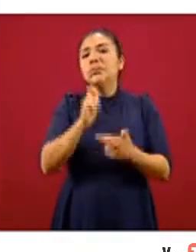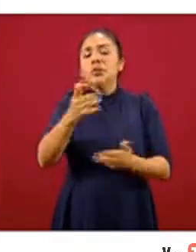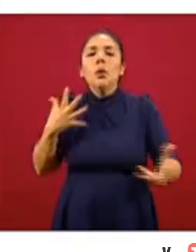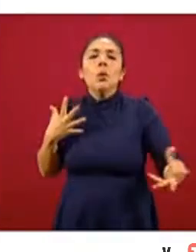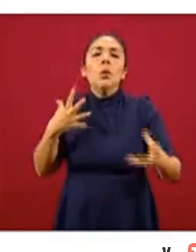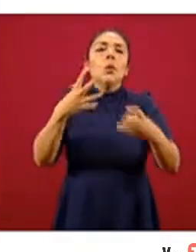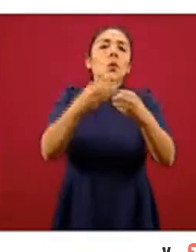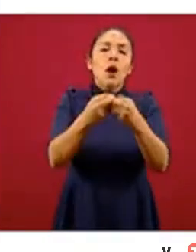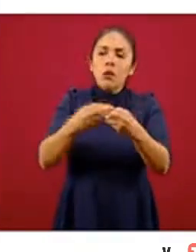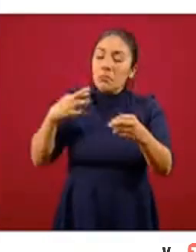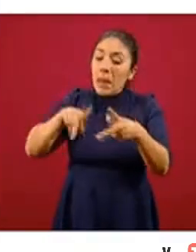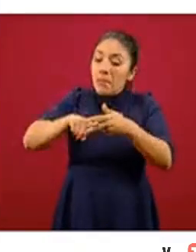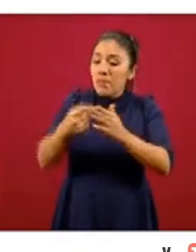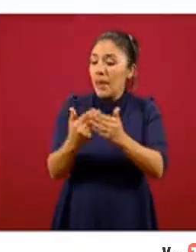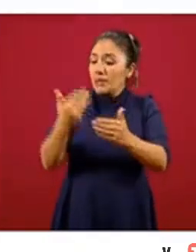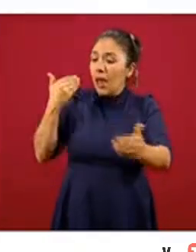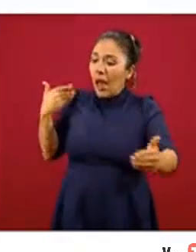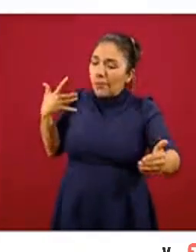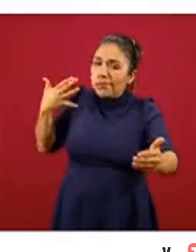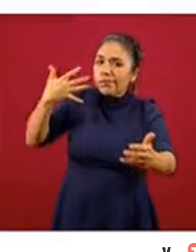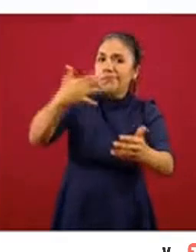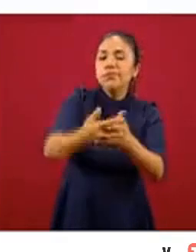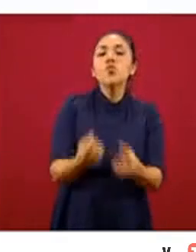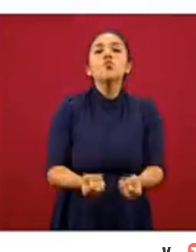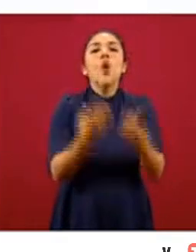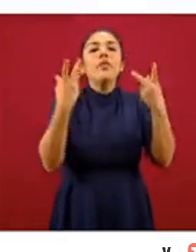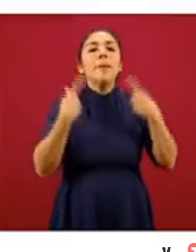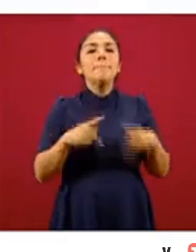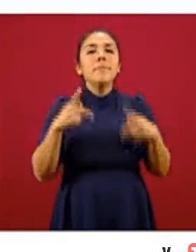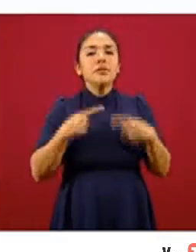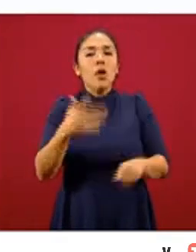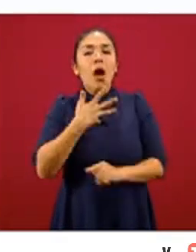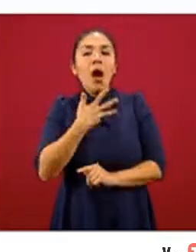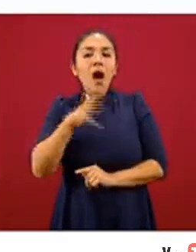histórica, todos los demás personas, el